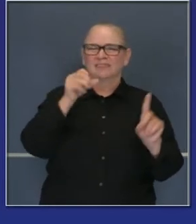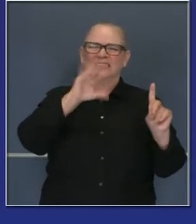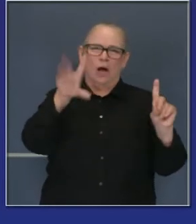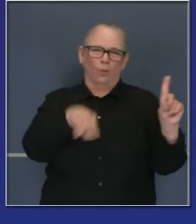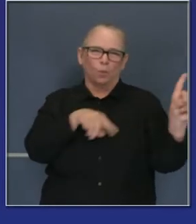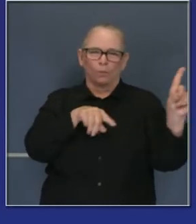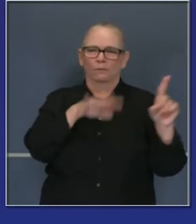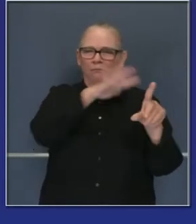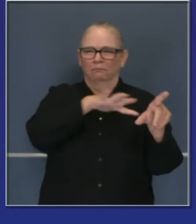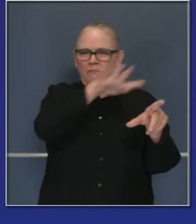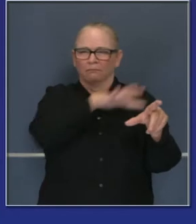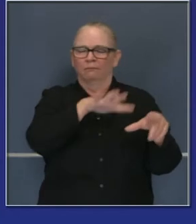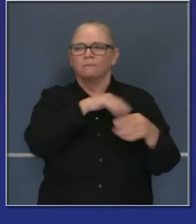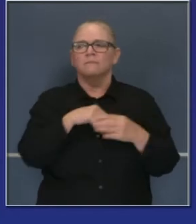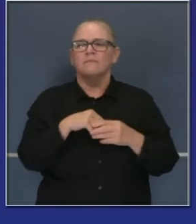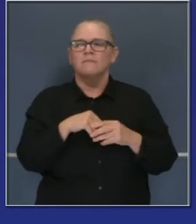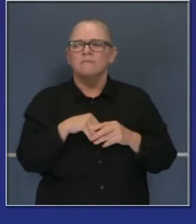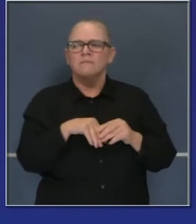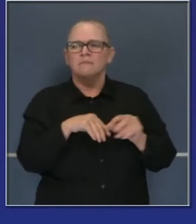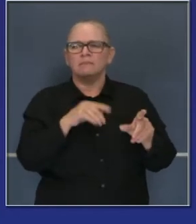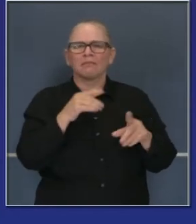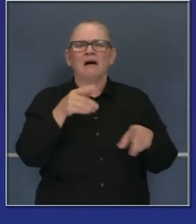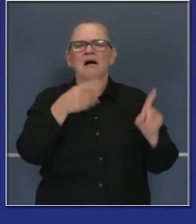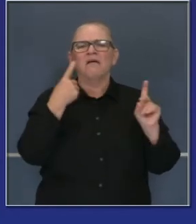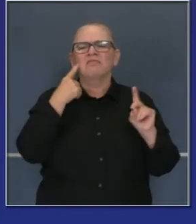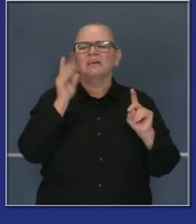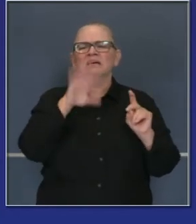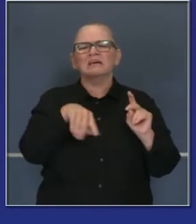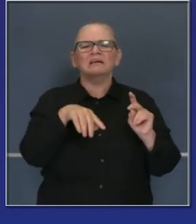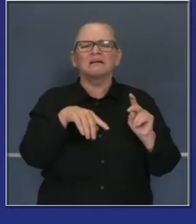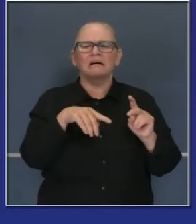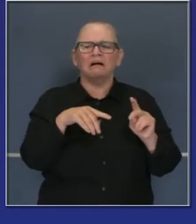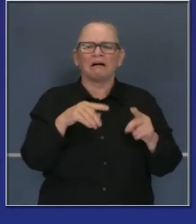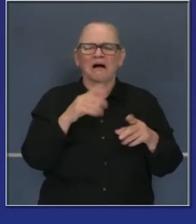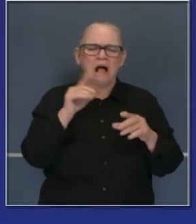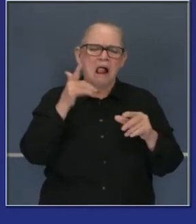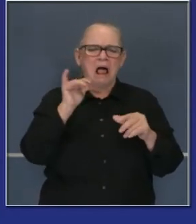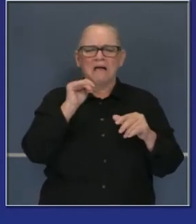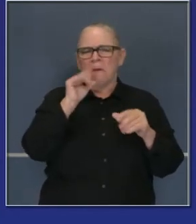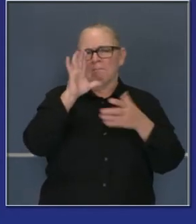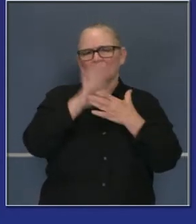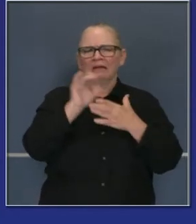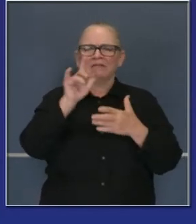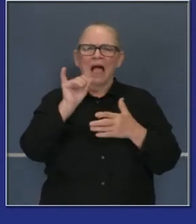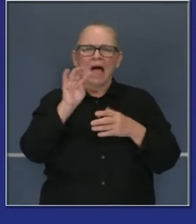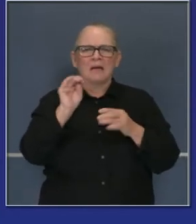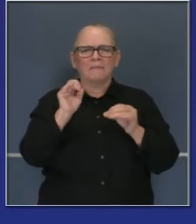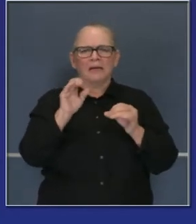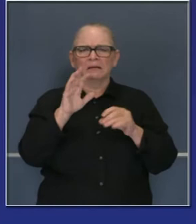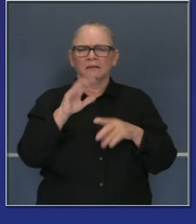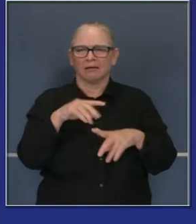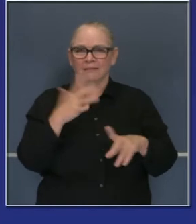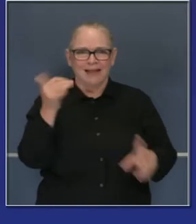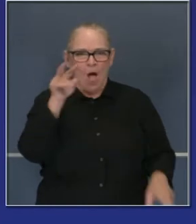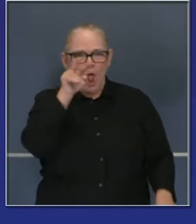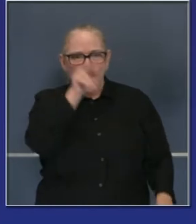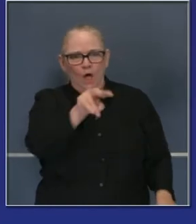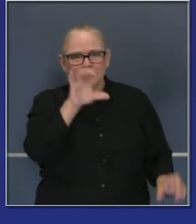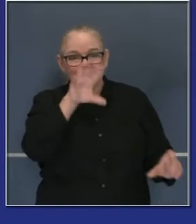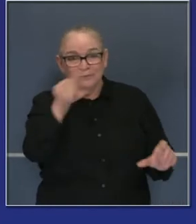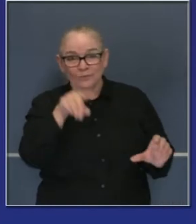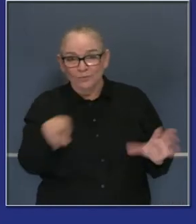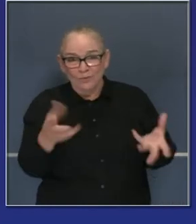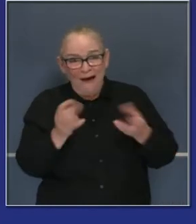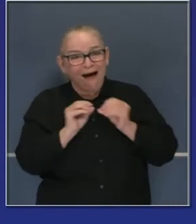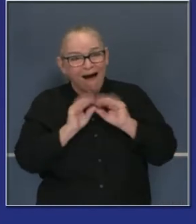ese es el incendio que si alguna vez han dudado acerca del cambio climático consideren que este complejo se zeta es